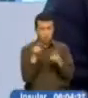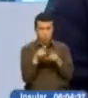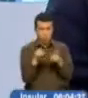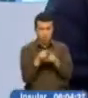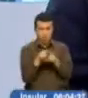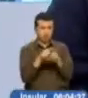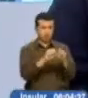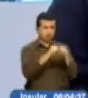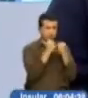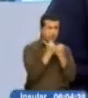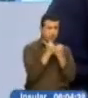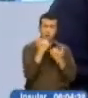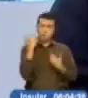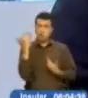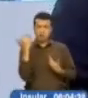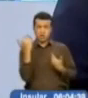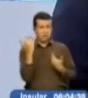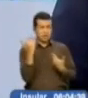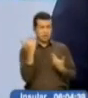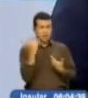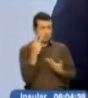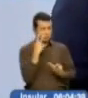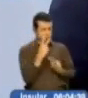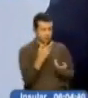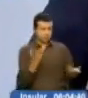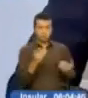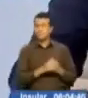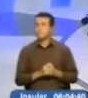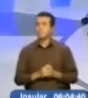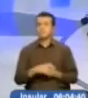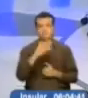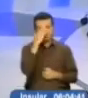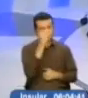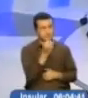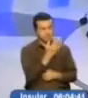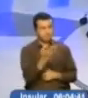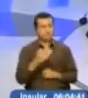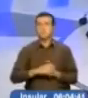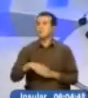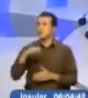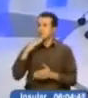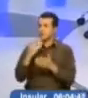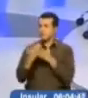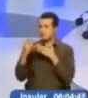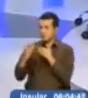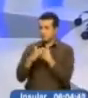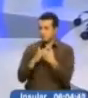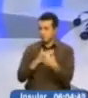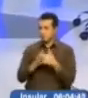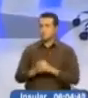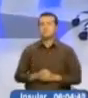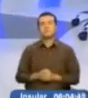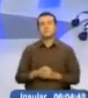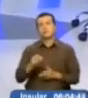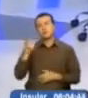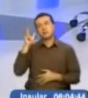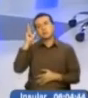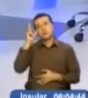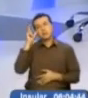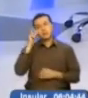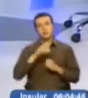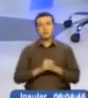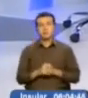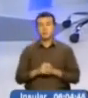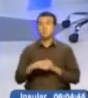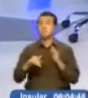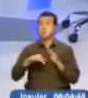desde la sociedad? Emi Díaz, David Chávez, bienvenido. Emi. Buenos días, muchas gracias por la invitación. Bueno, yo creo que es mucho